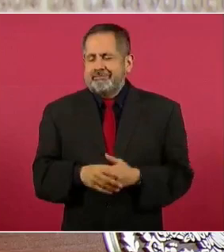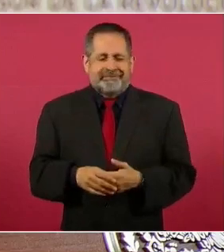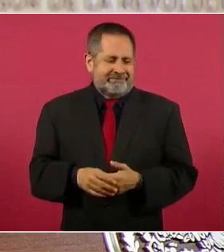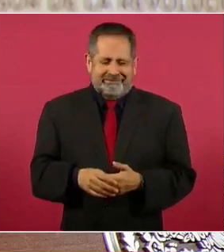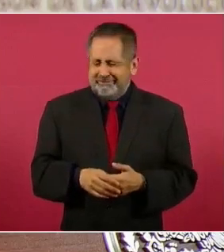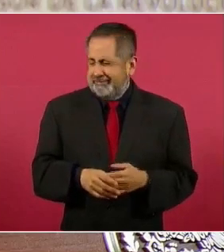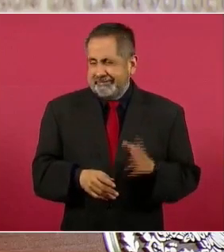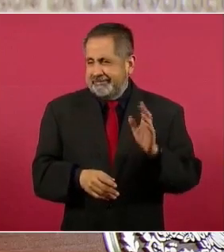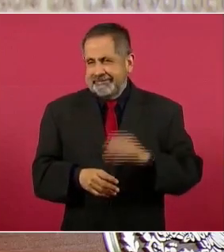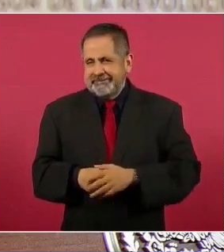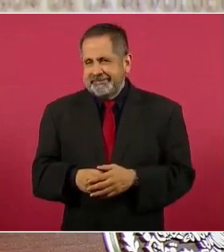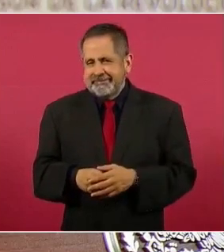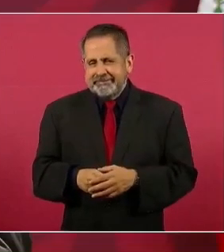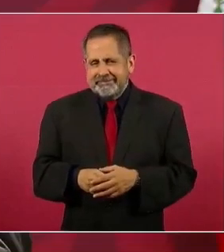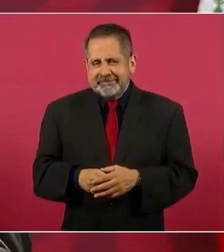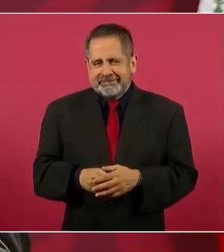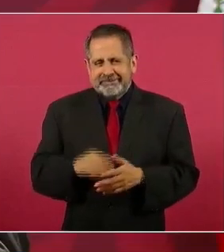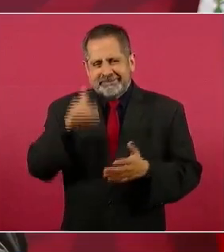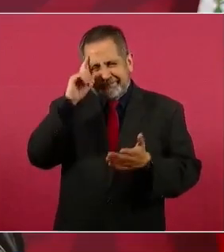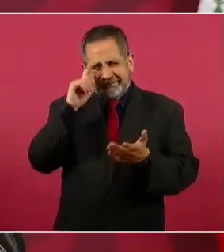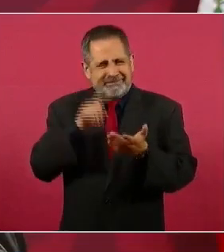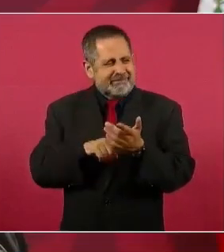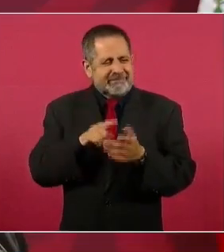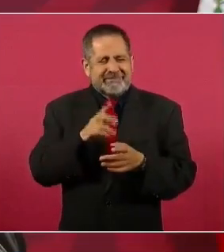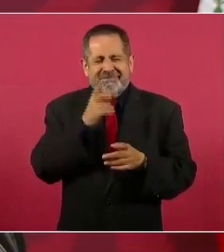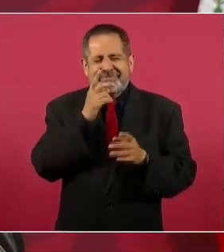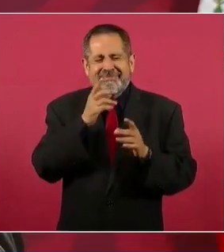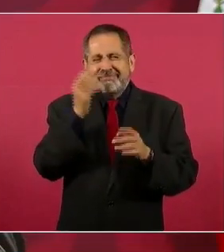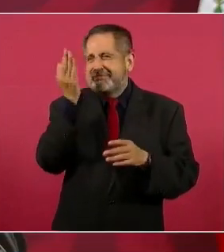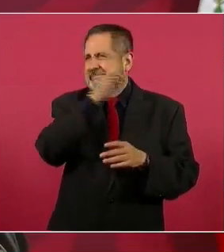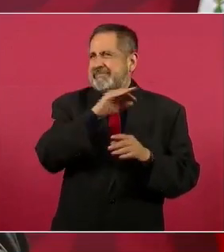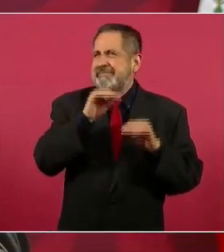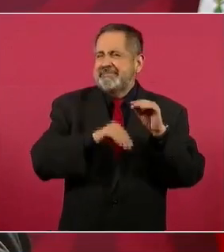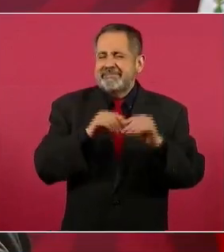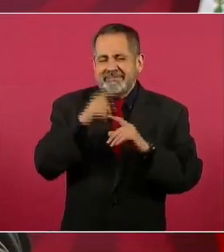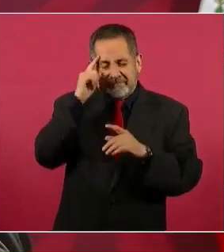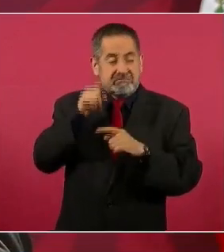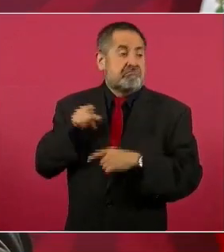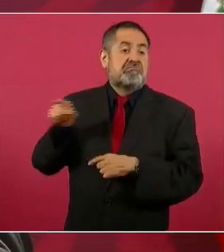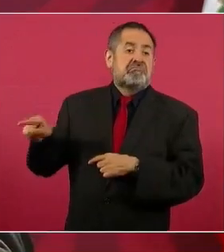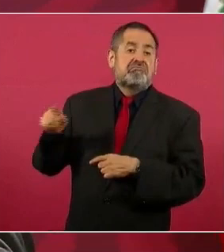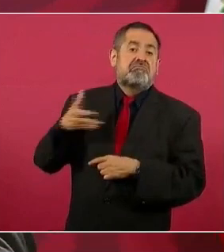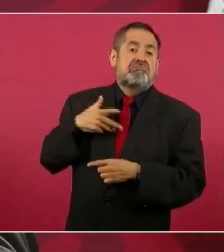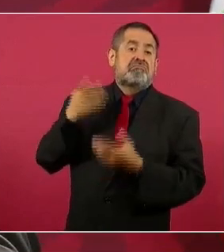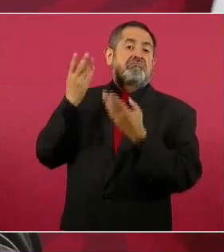creo que era la existencia de una cuenta bancaria.